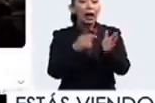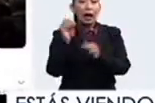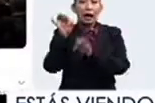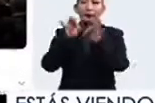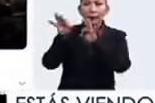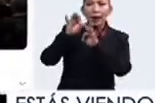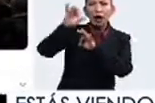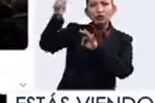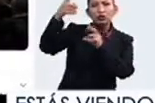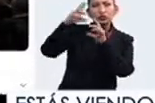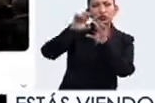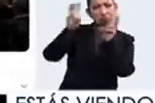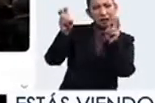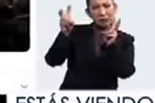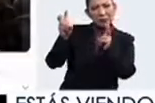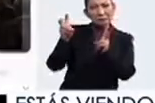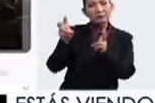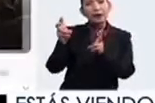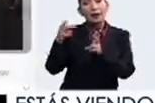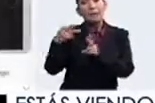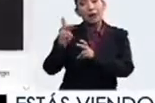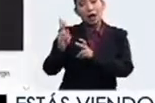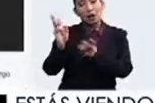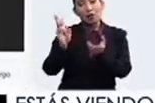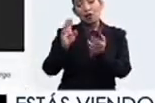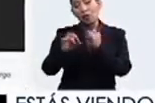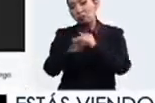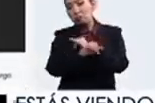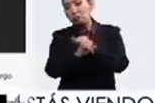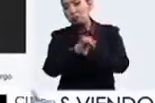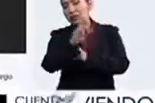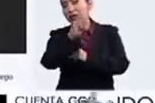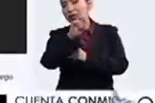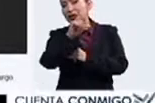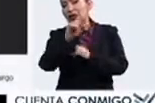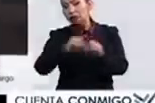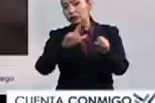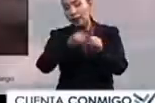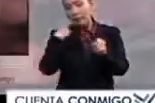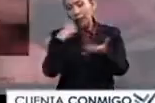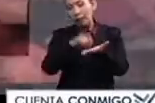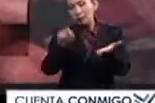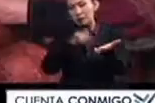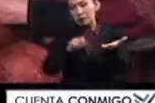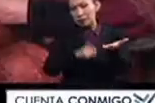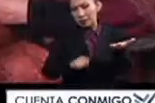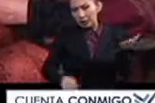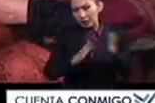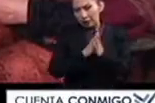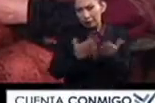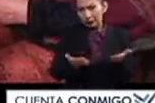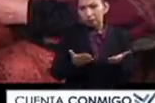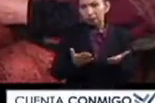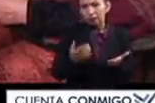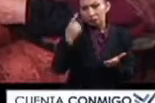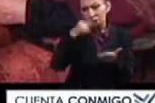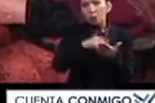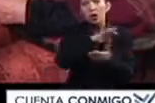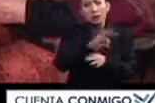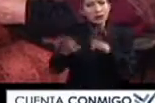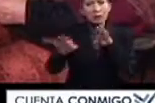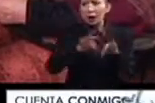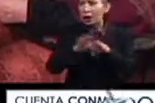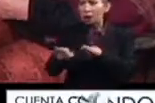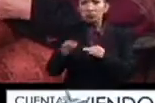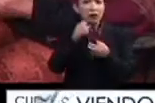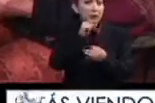trabajar sobre otras cosas, pero las redes sociales fueron muy importantes para desatar ese libro, ¿no? Yo creo que se puede trabajar